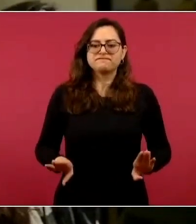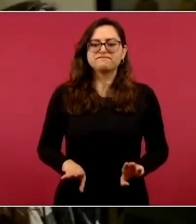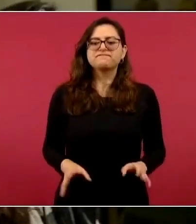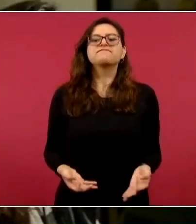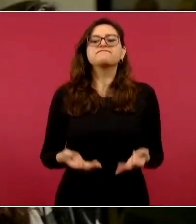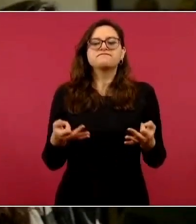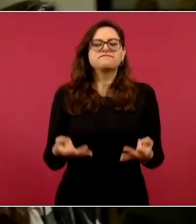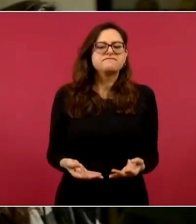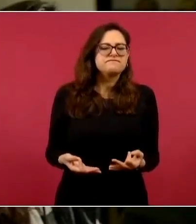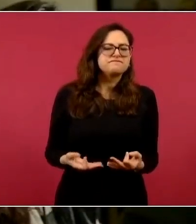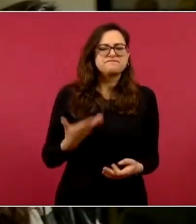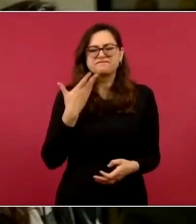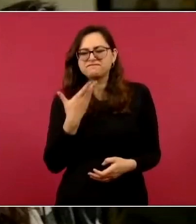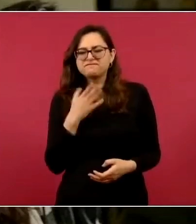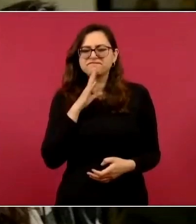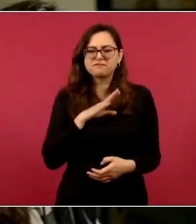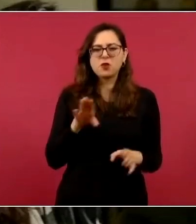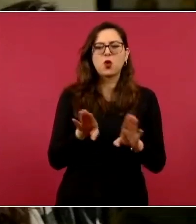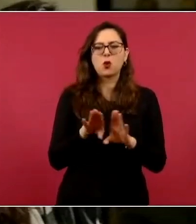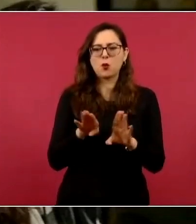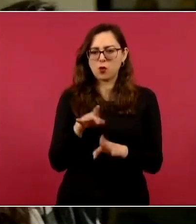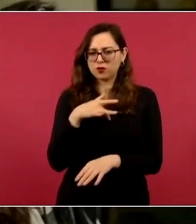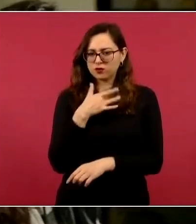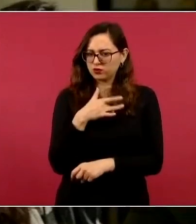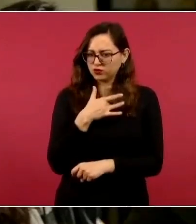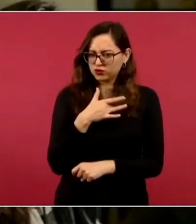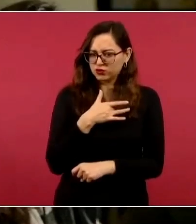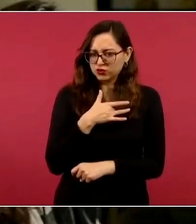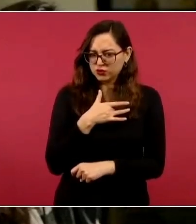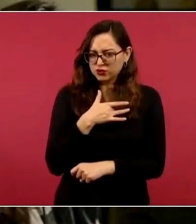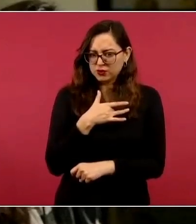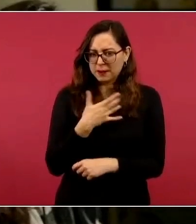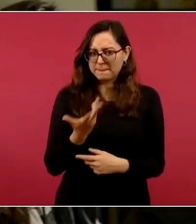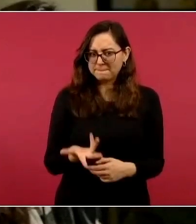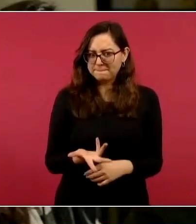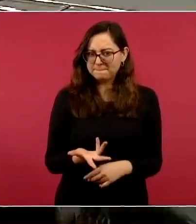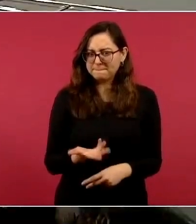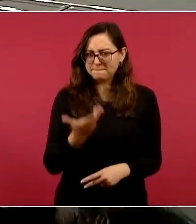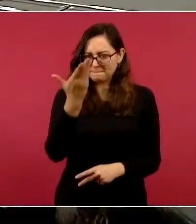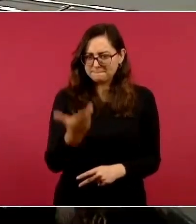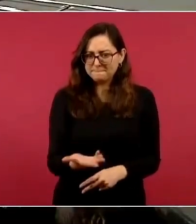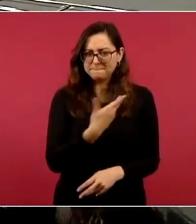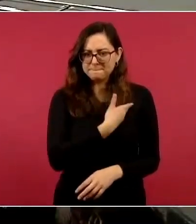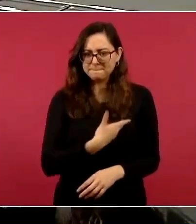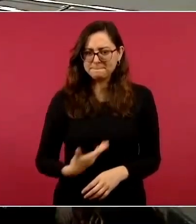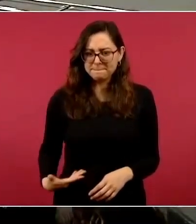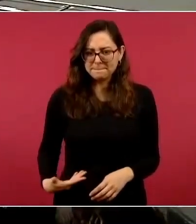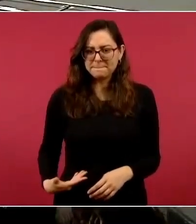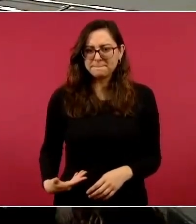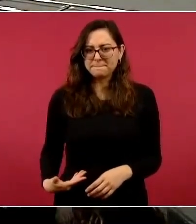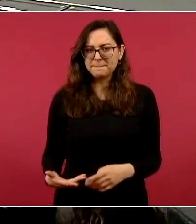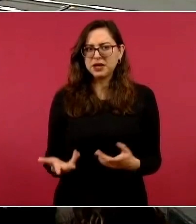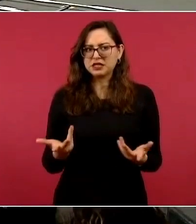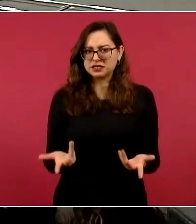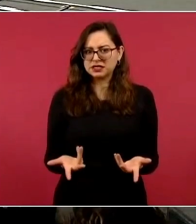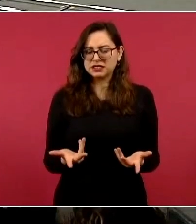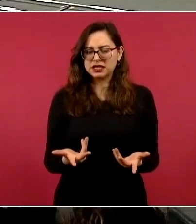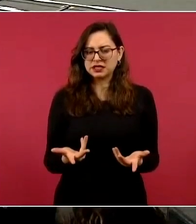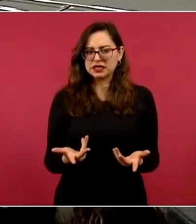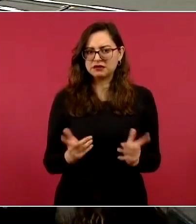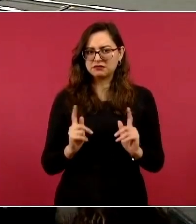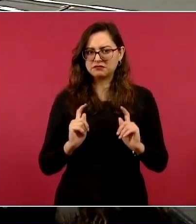Obrador? Es la propia presidencia la que hace y dibuja y da contorno y hace acción al